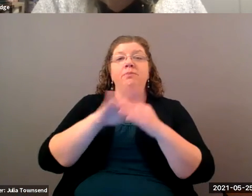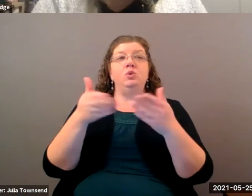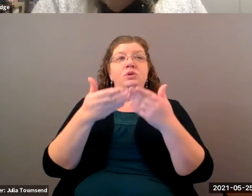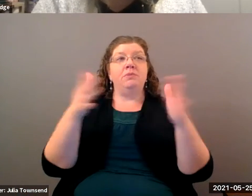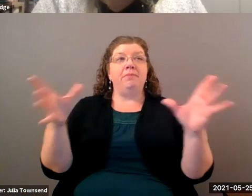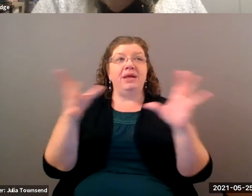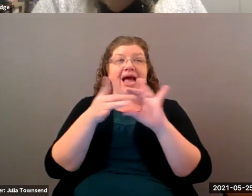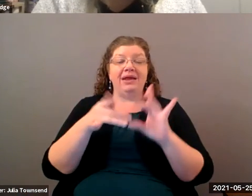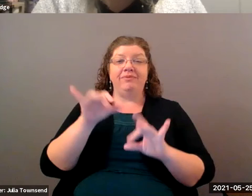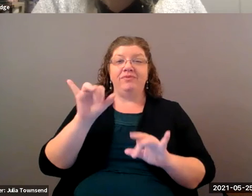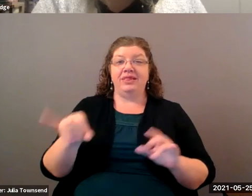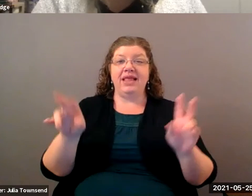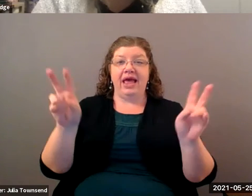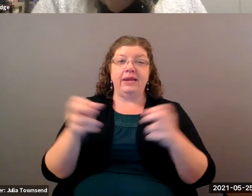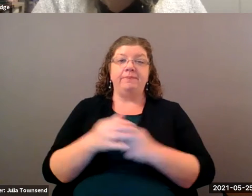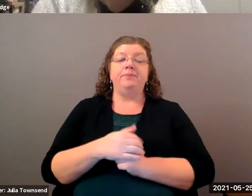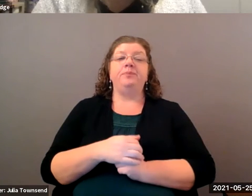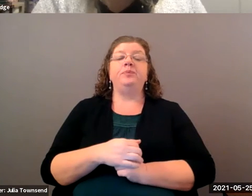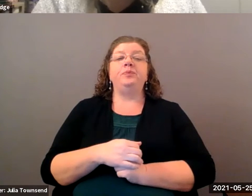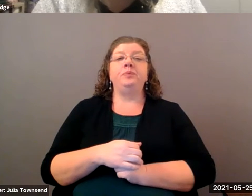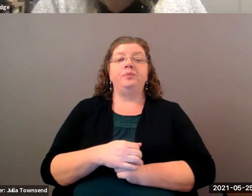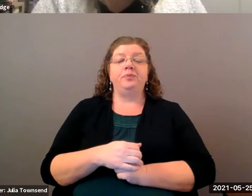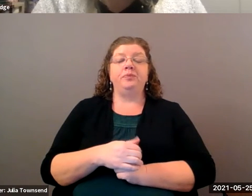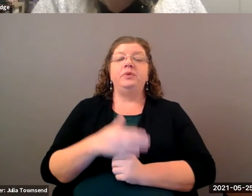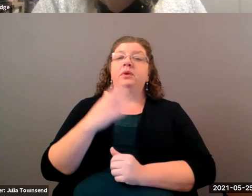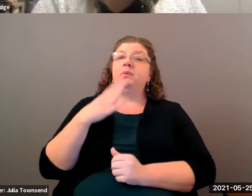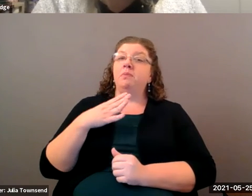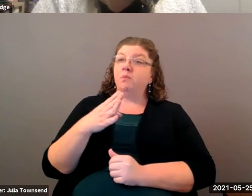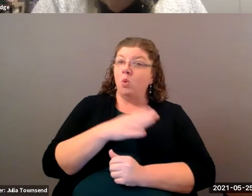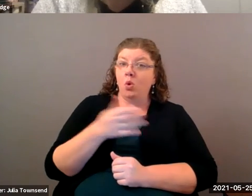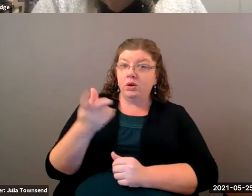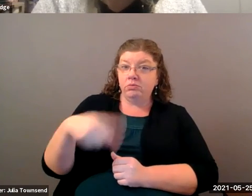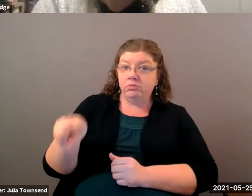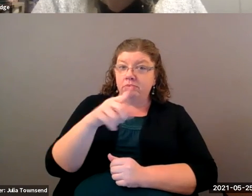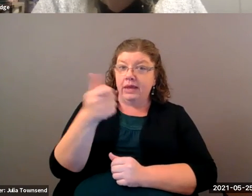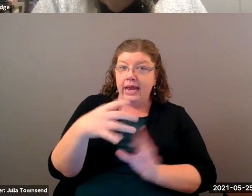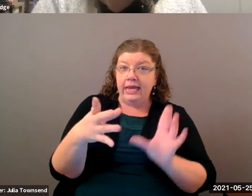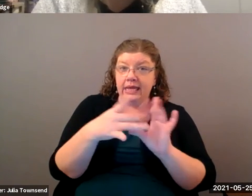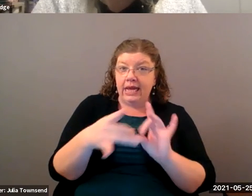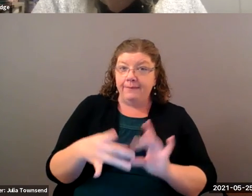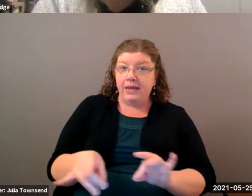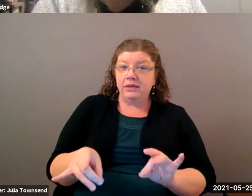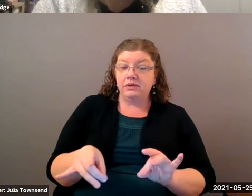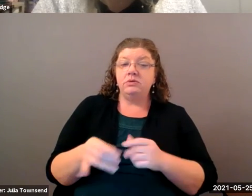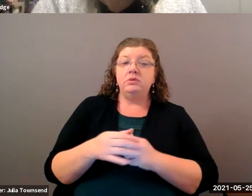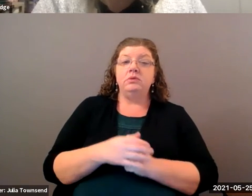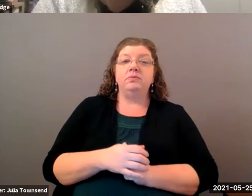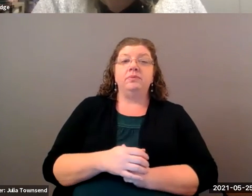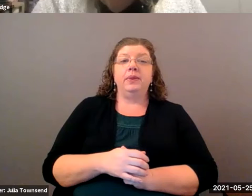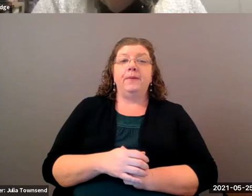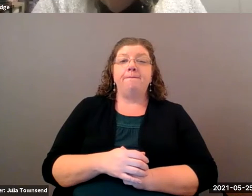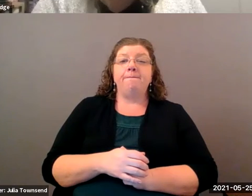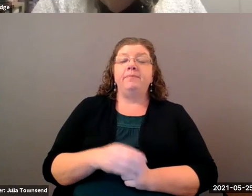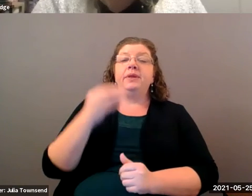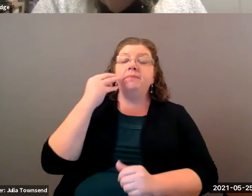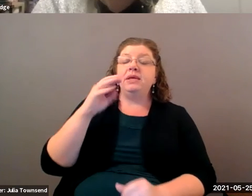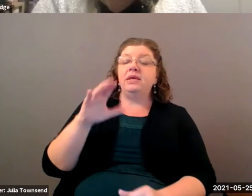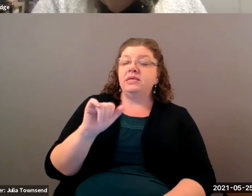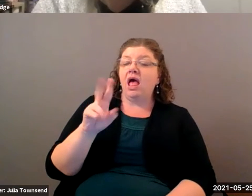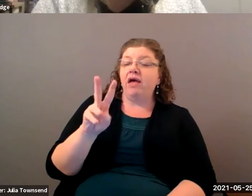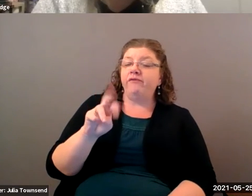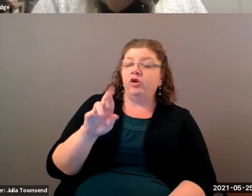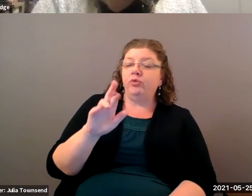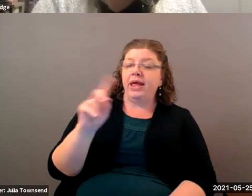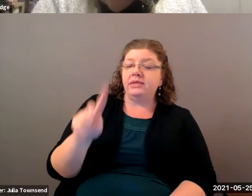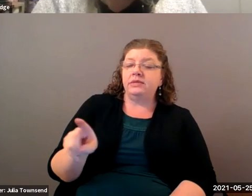Gracias. Eso concluye el comentario público en este artículo. Muy bien. ¿Tienen ustedes algunos comentarios? Señor